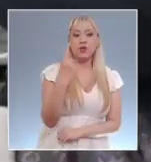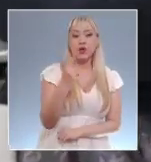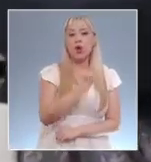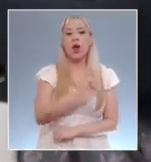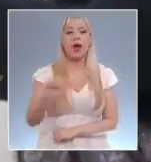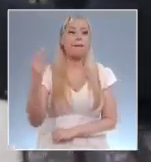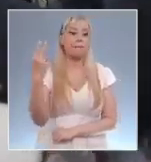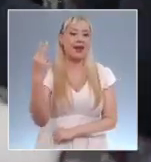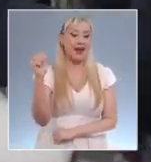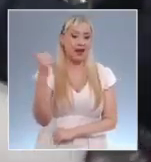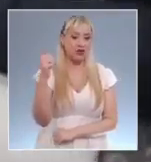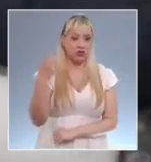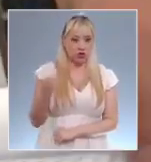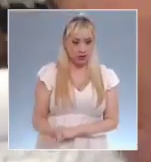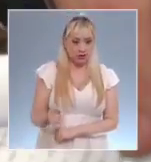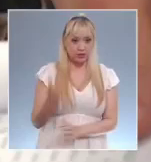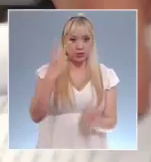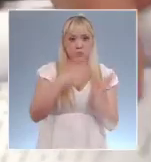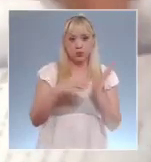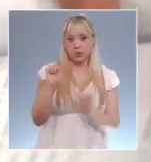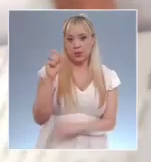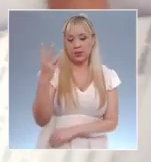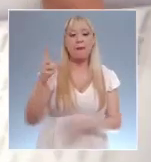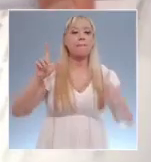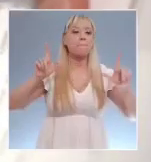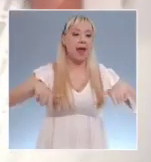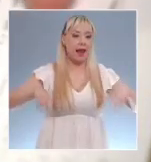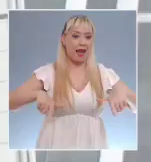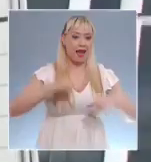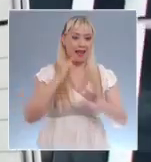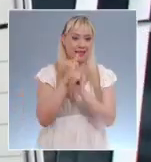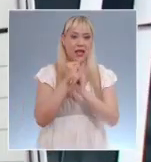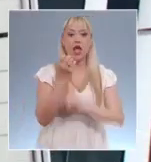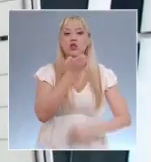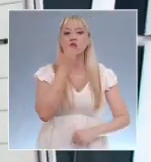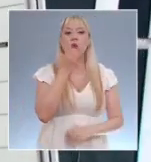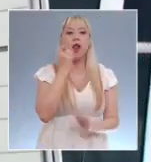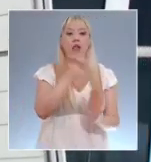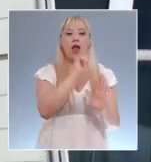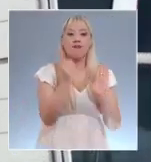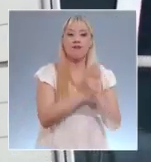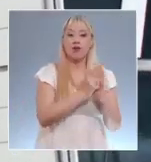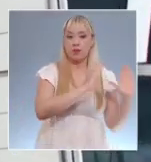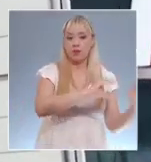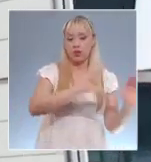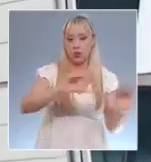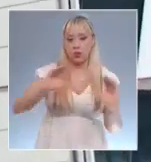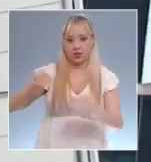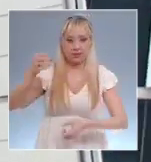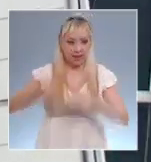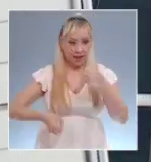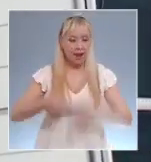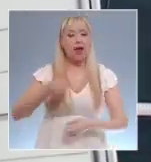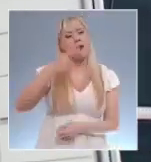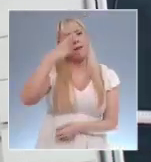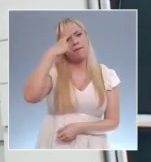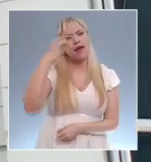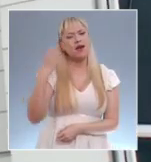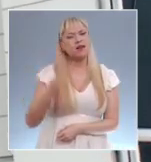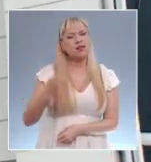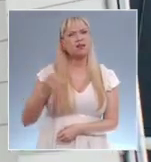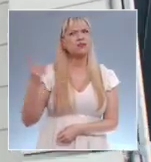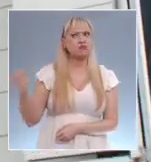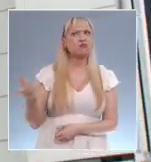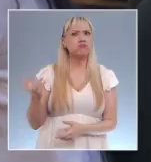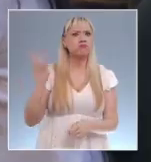la página web de la Escuela Federal de Formación Judicial. El 18 de septiembre, el Consejo de la Judicatura Federal publicará la lista